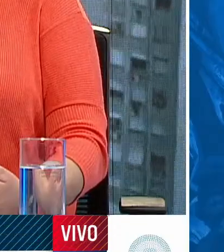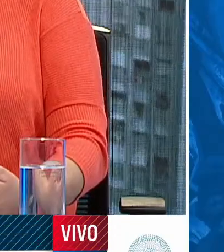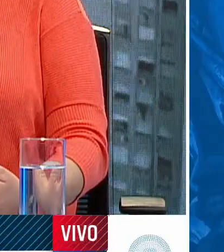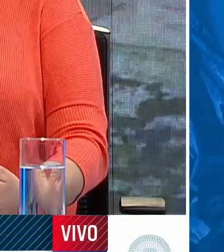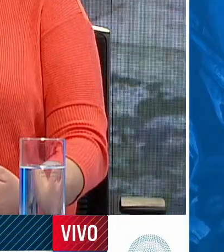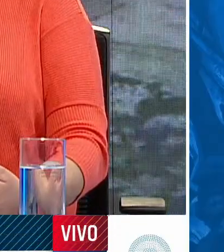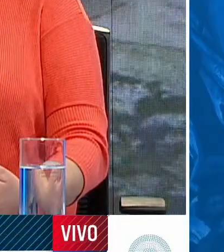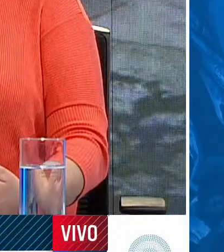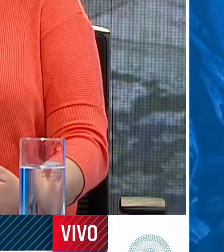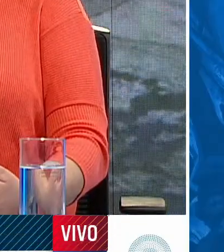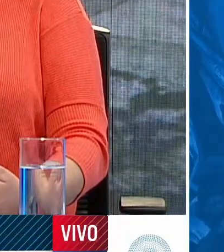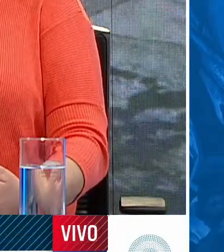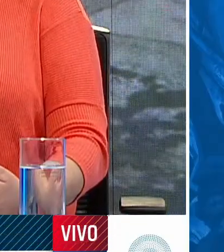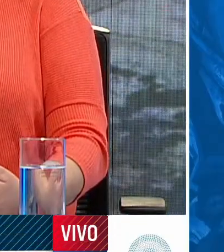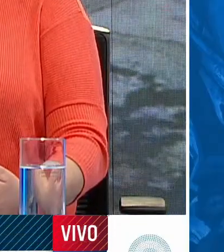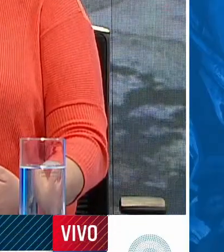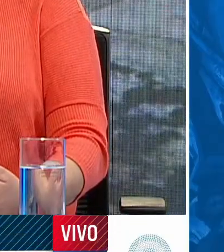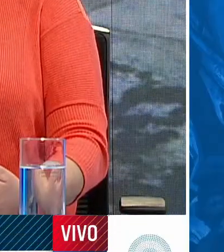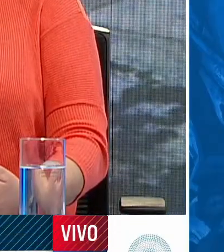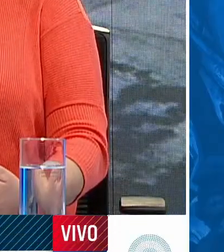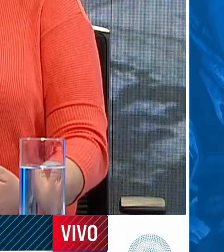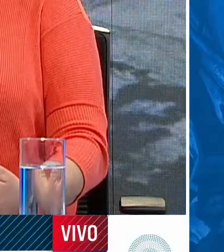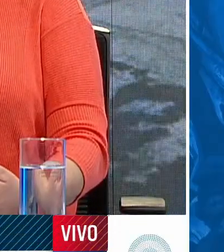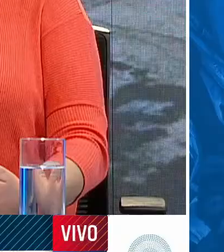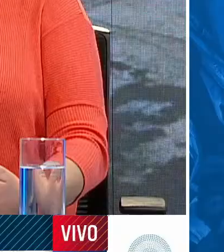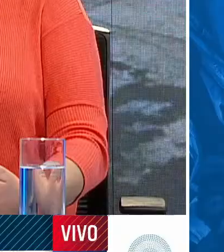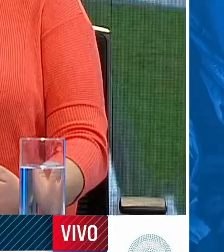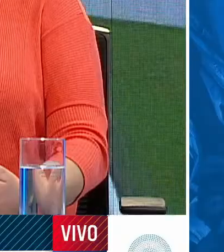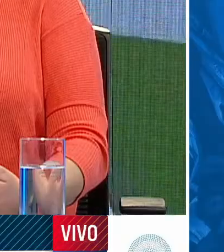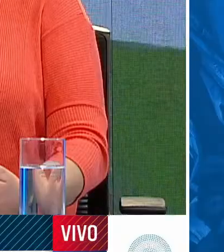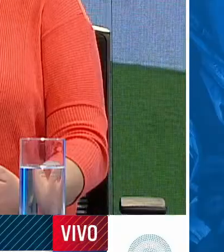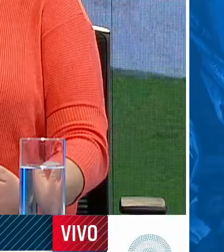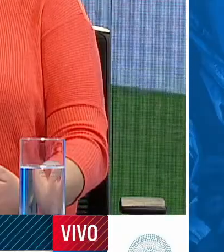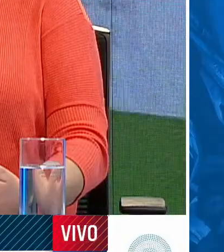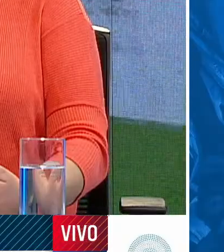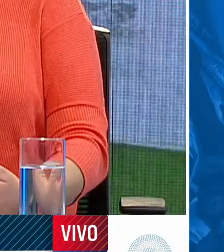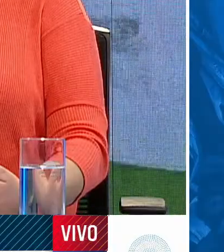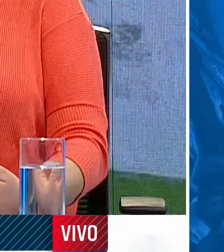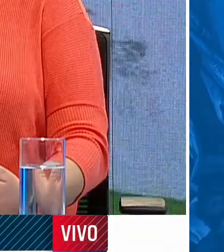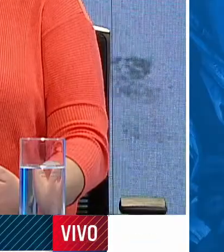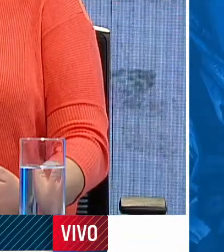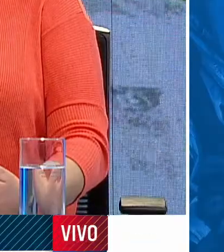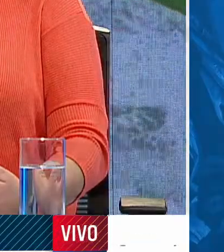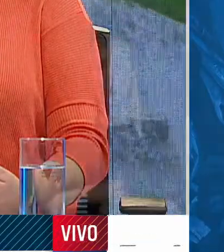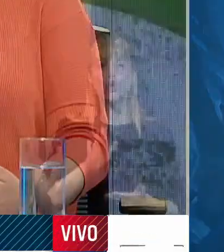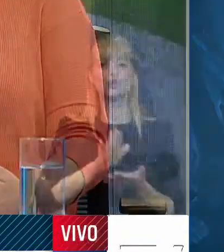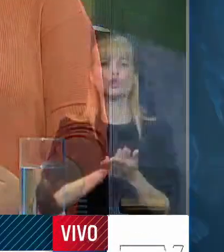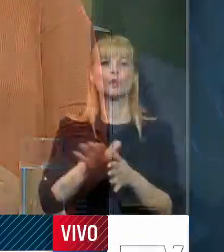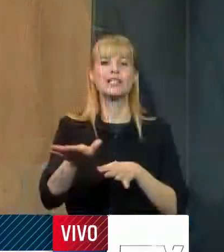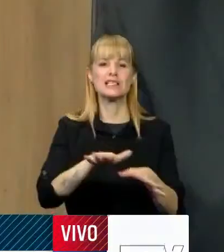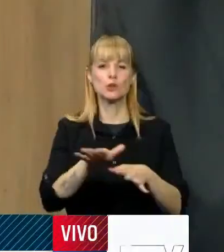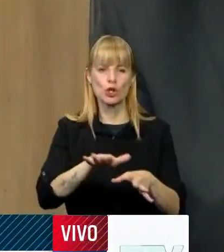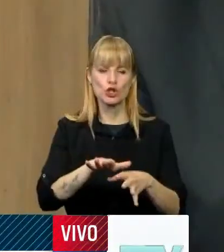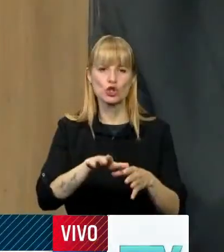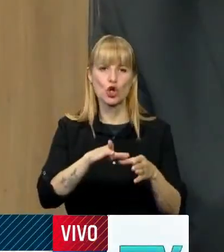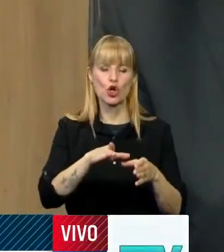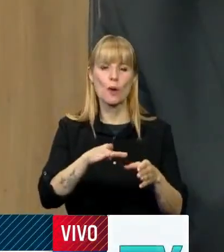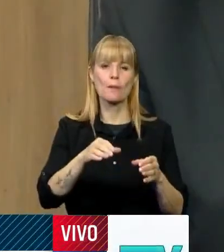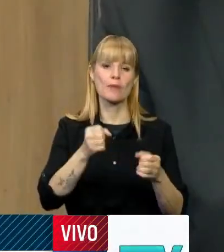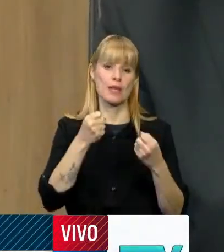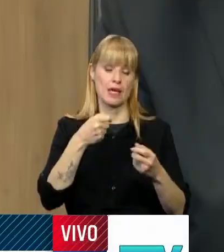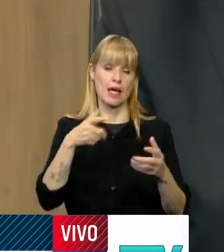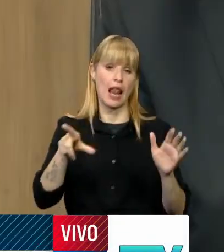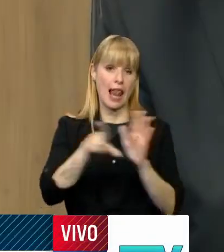para mañana ya a las 12 del mediodía, con un temario vinculado con lo que ya se viene discutiendo, el tema de las pensiones